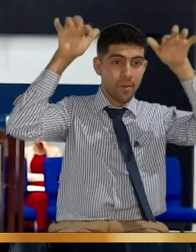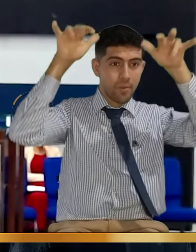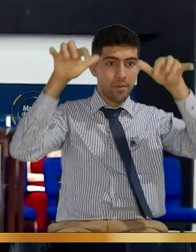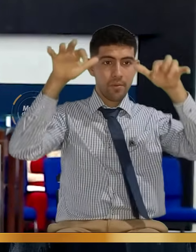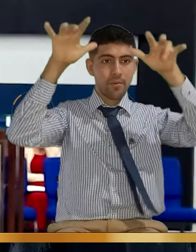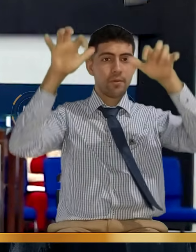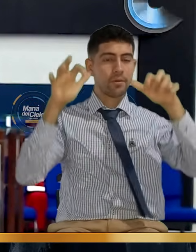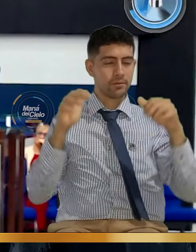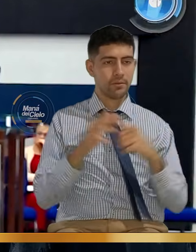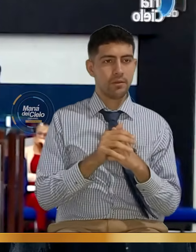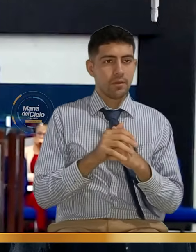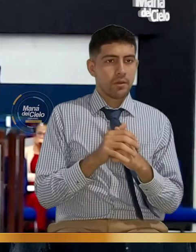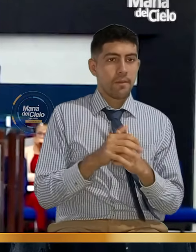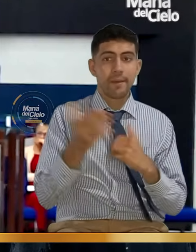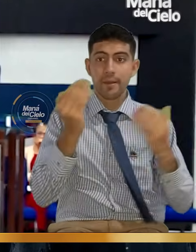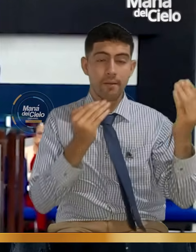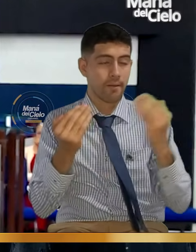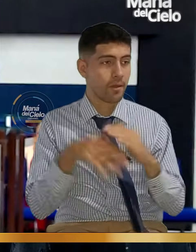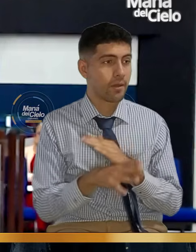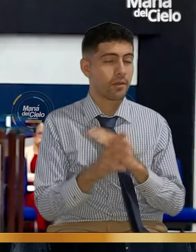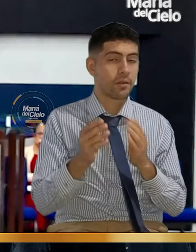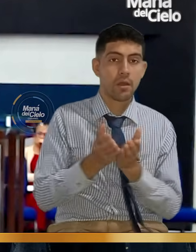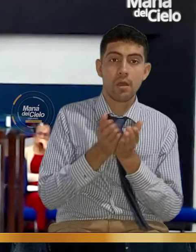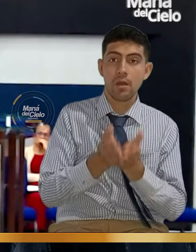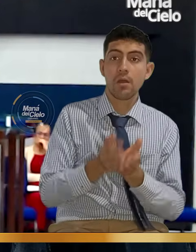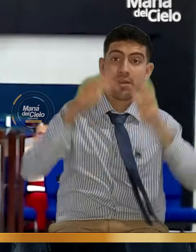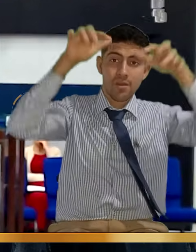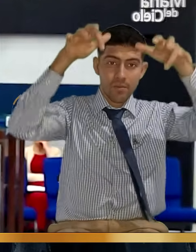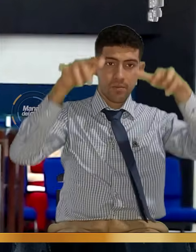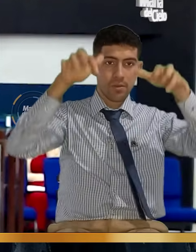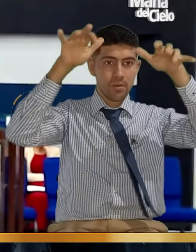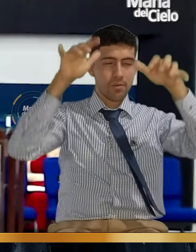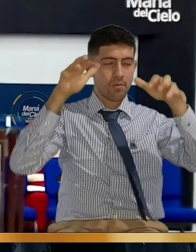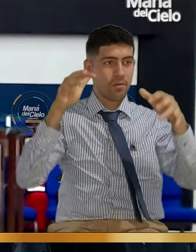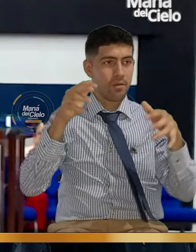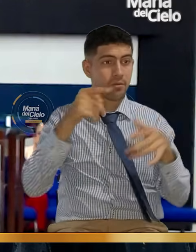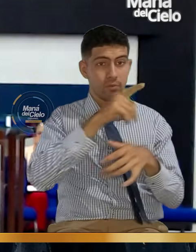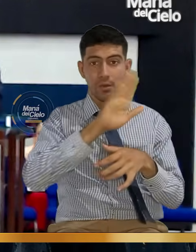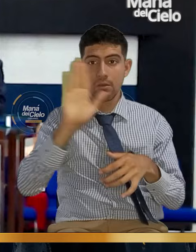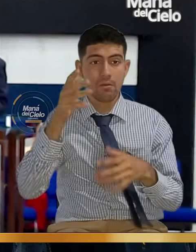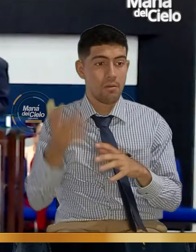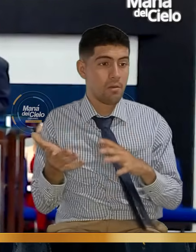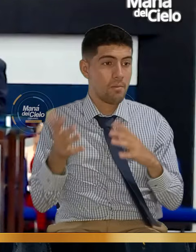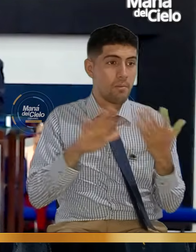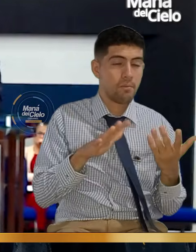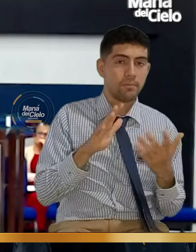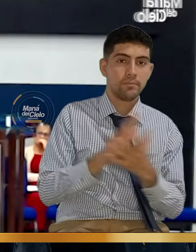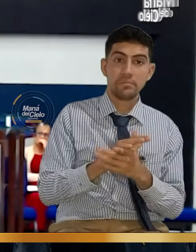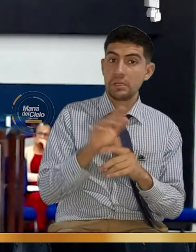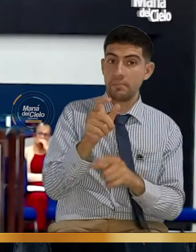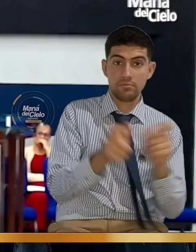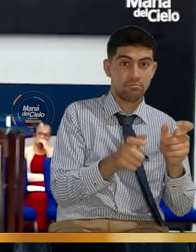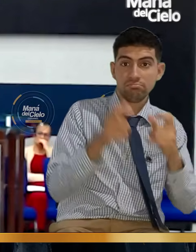agua. Pero Noé fue salvo con su familia. Aterrizó en un monte que existe hasta el día de hoy, el monte